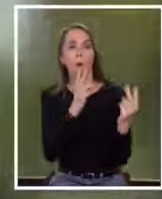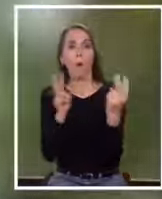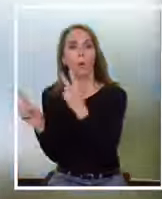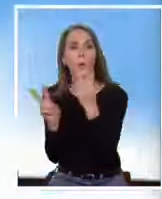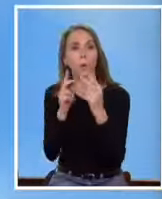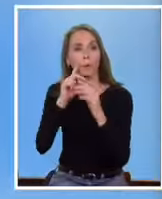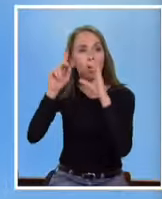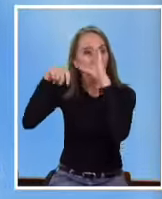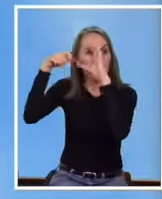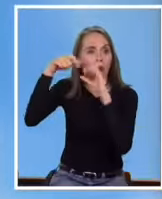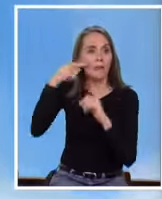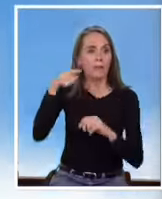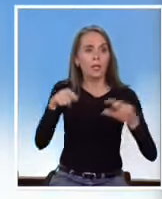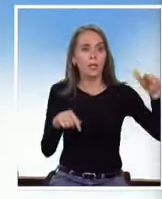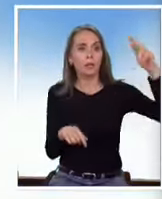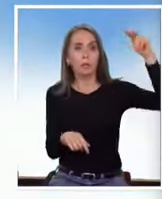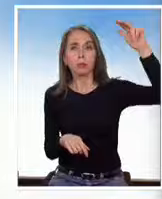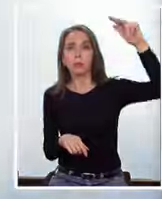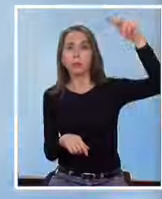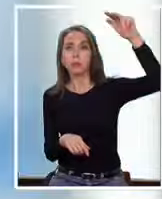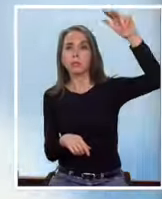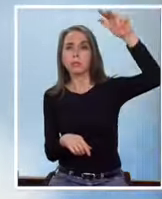Atención a este registro.